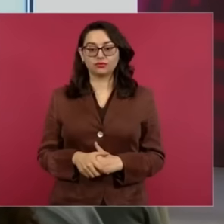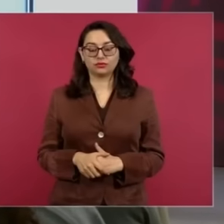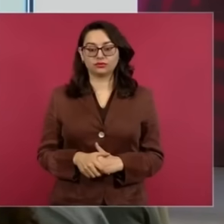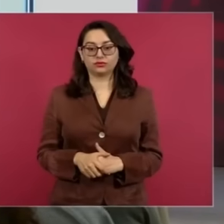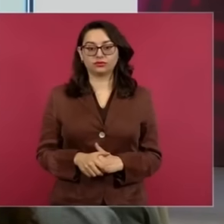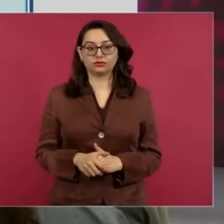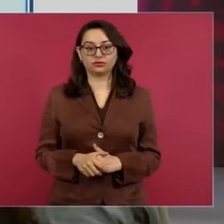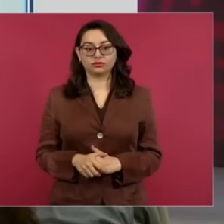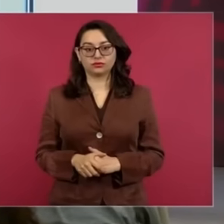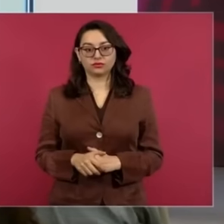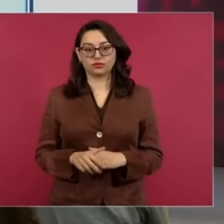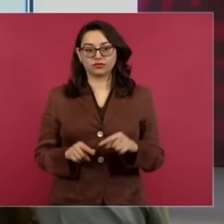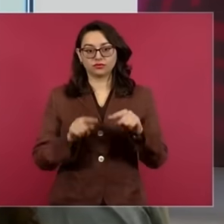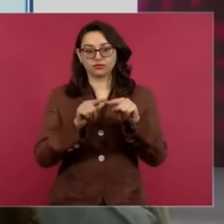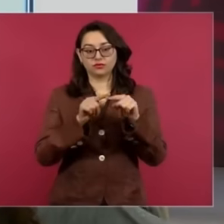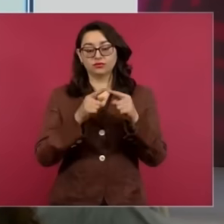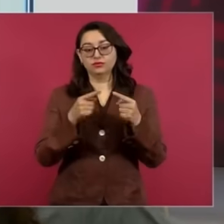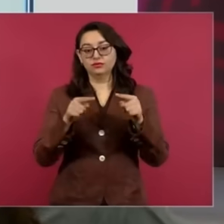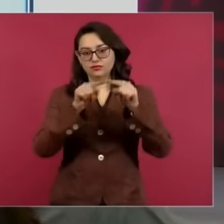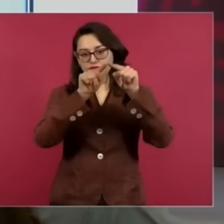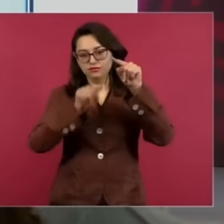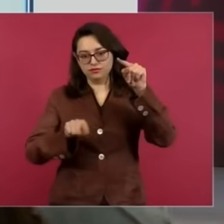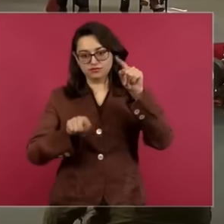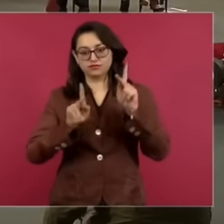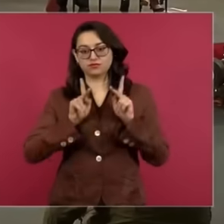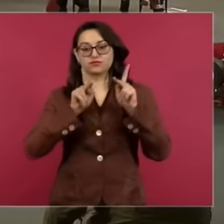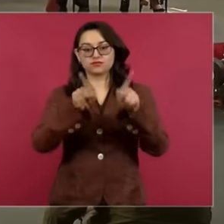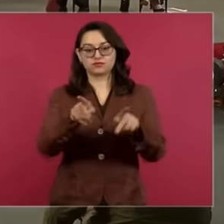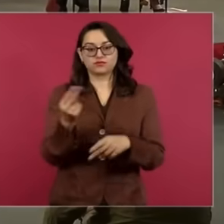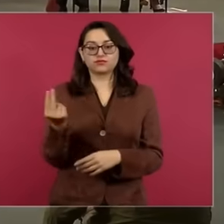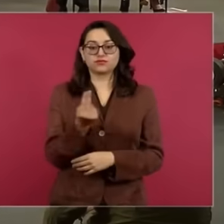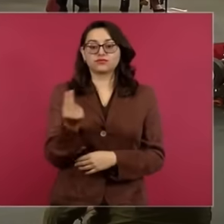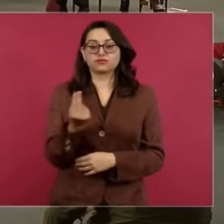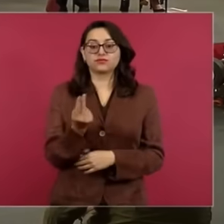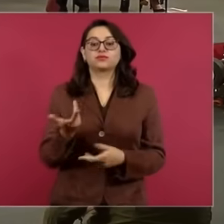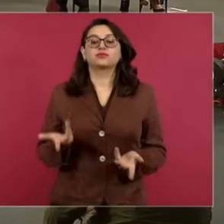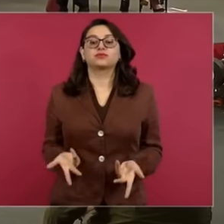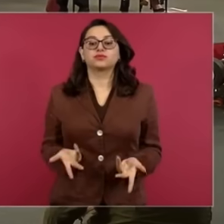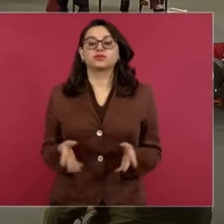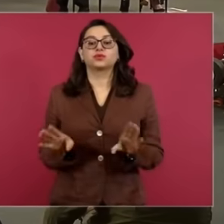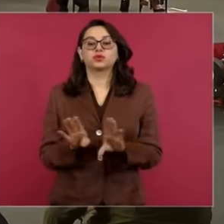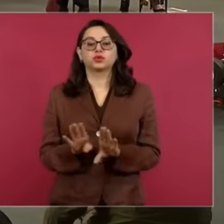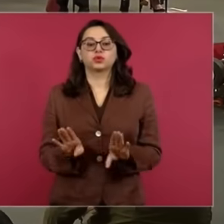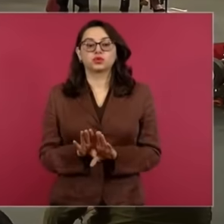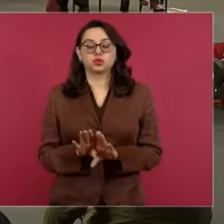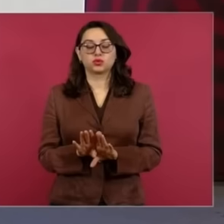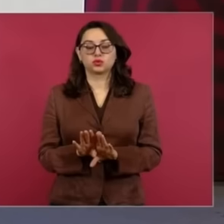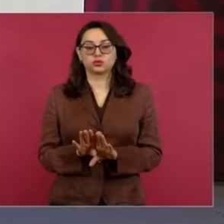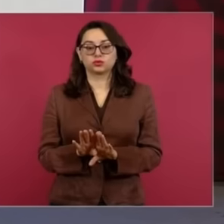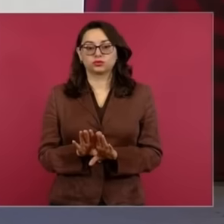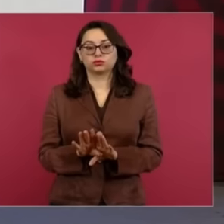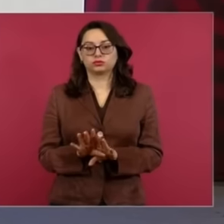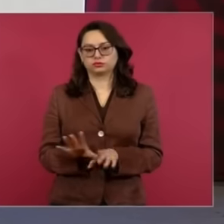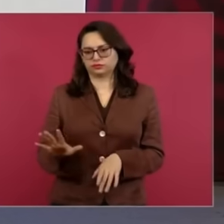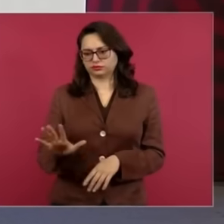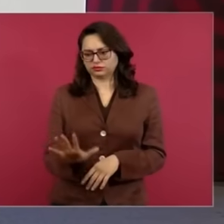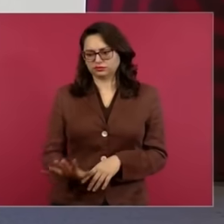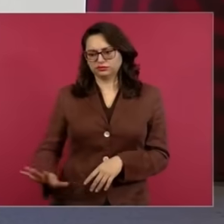Para bajar así. Entonces, se nos presentó aquí este asunto.